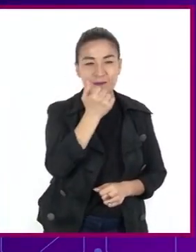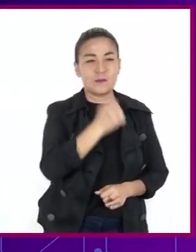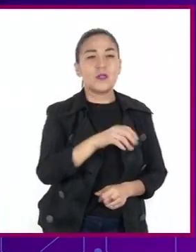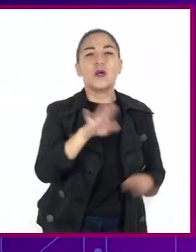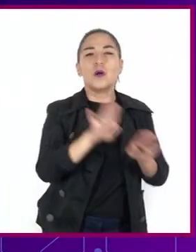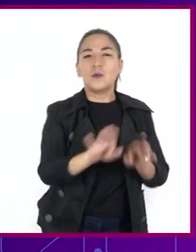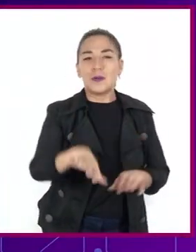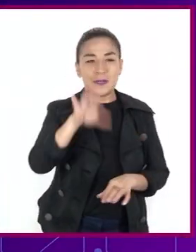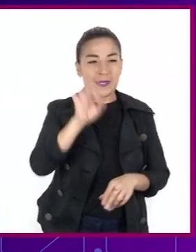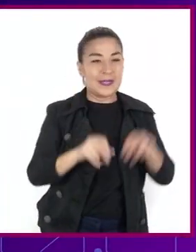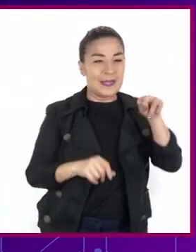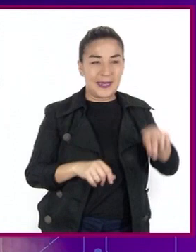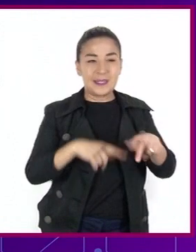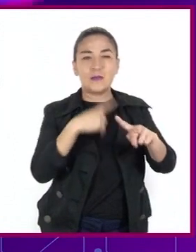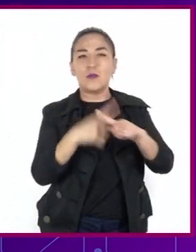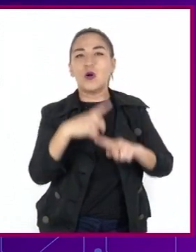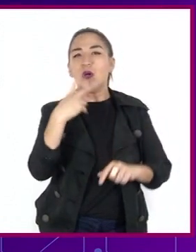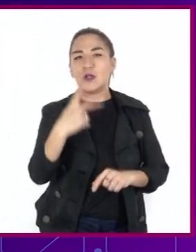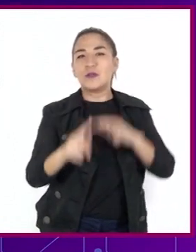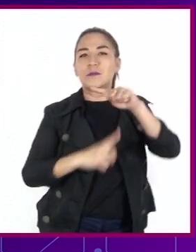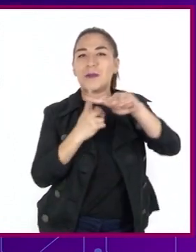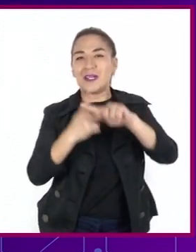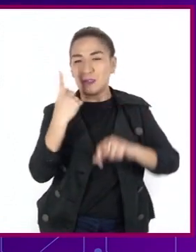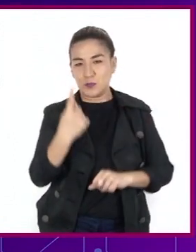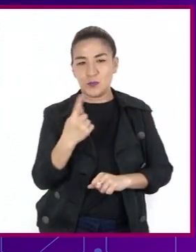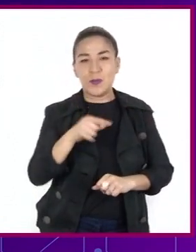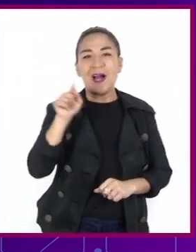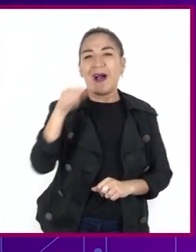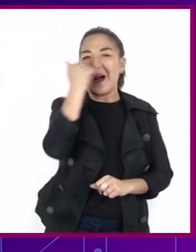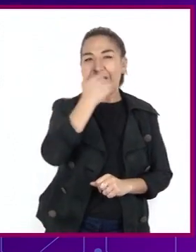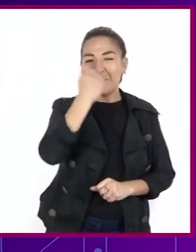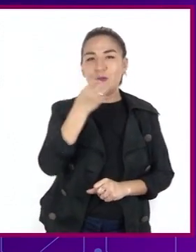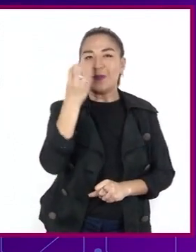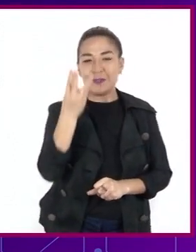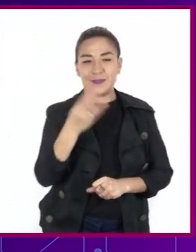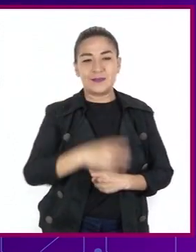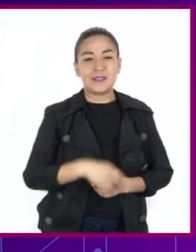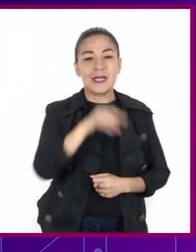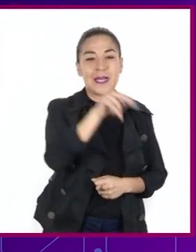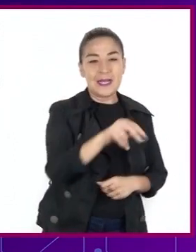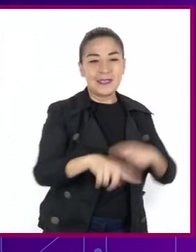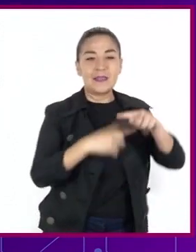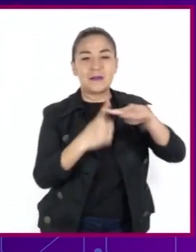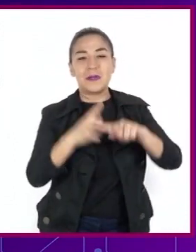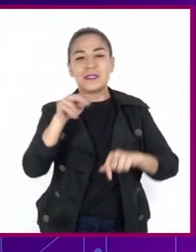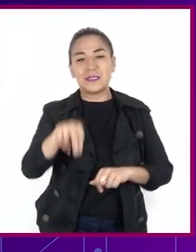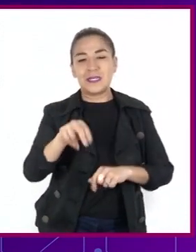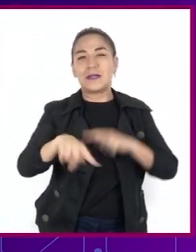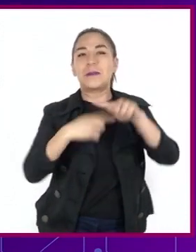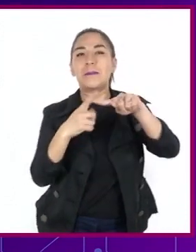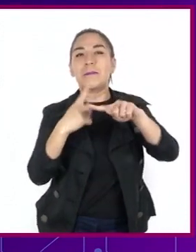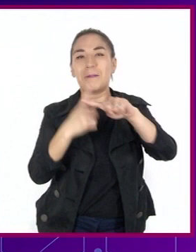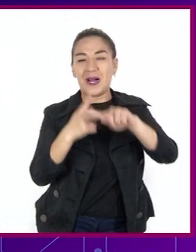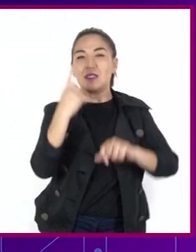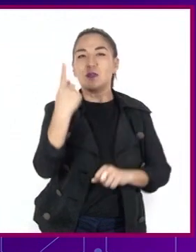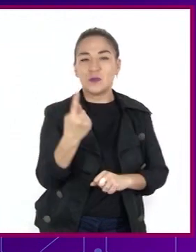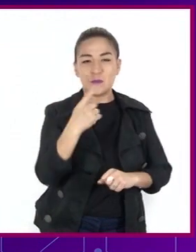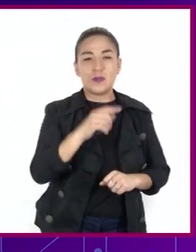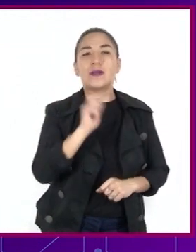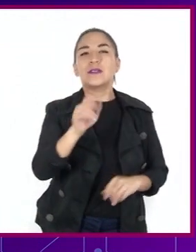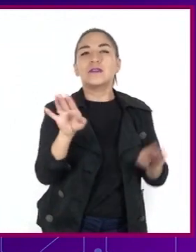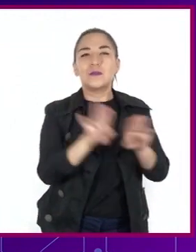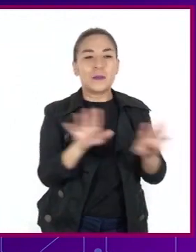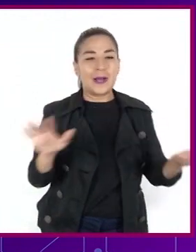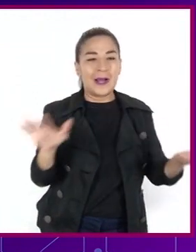expresión n por 2 más 1, mientras que el alumno 3 plantea n más 1. Si cambiamos la variable n por el